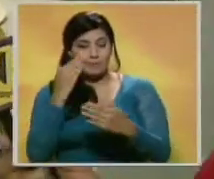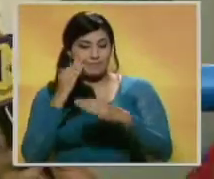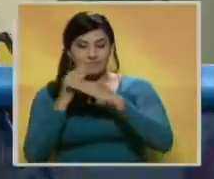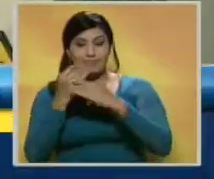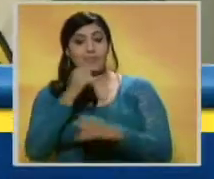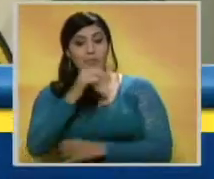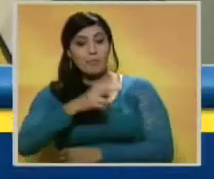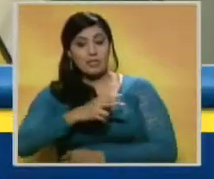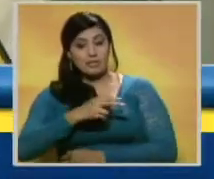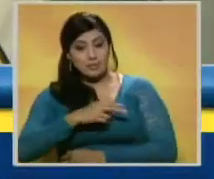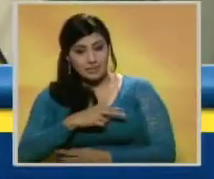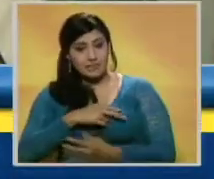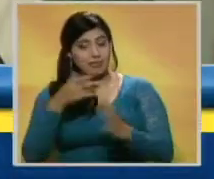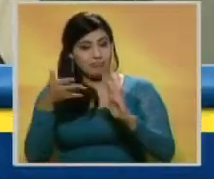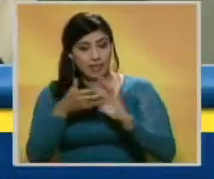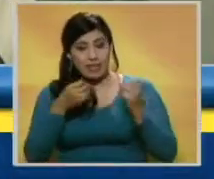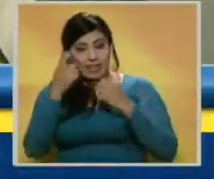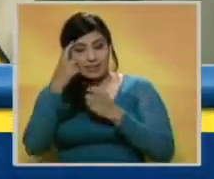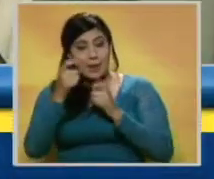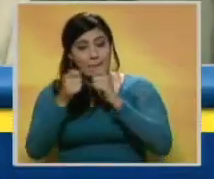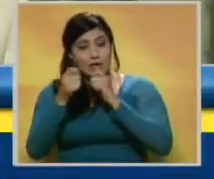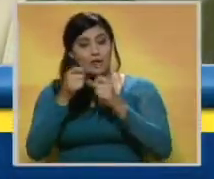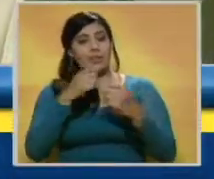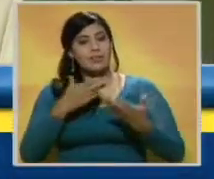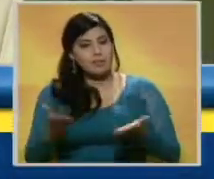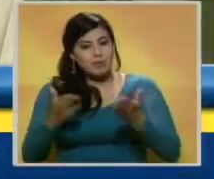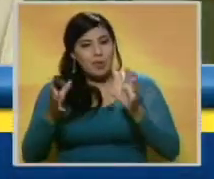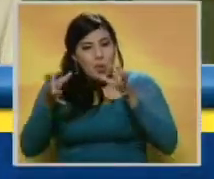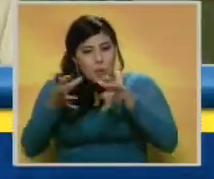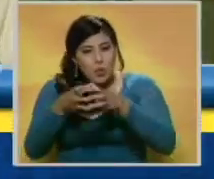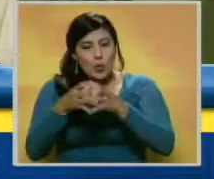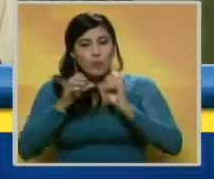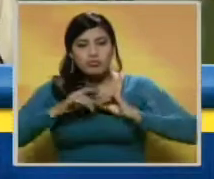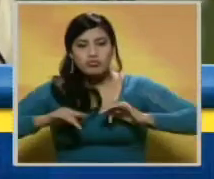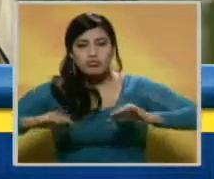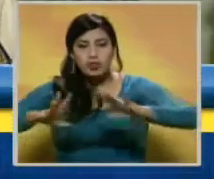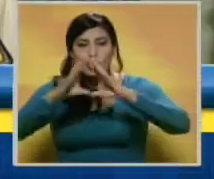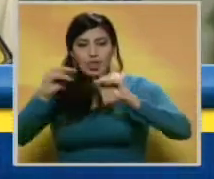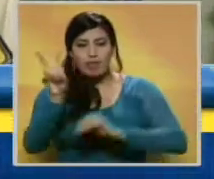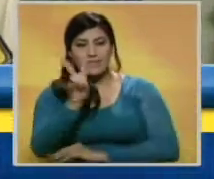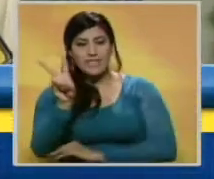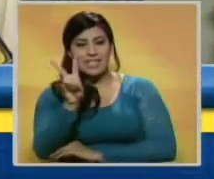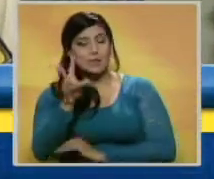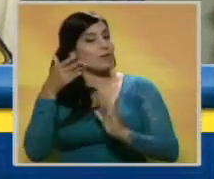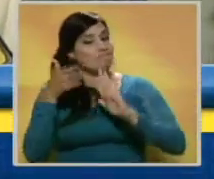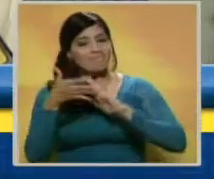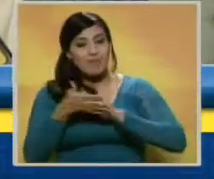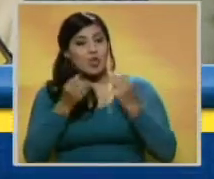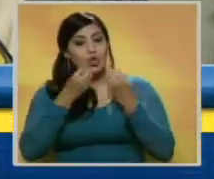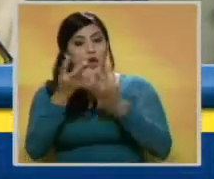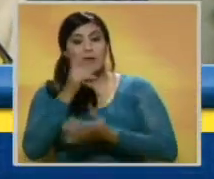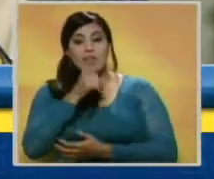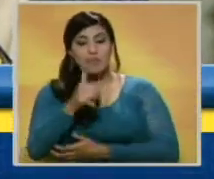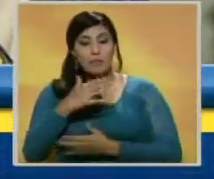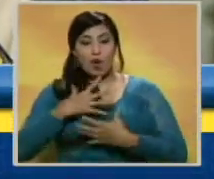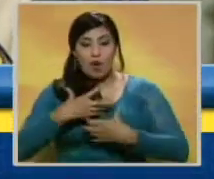Del Día del Periodista fortalece el sentido de grupo de este equipo que se despliega por todo el territorio nacional para llevar información confiable y objetiva a